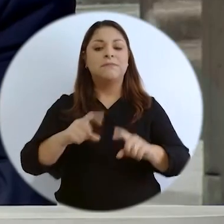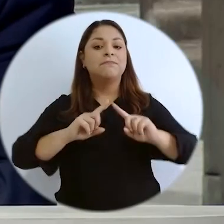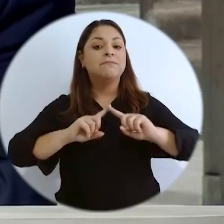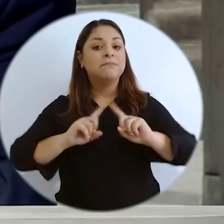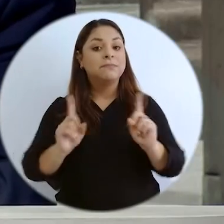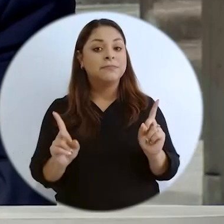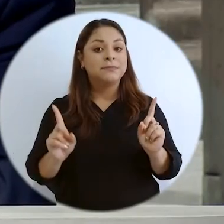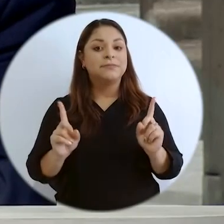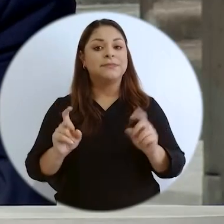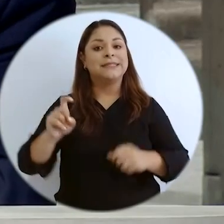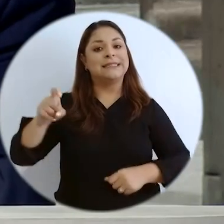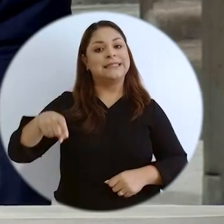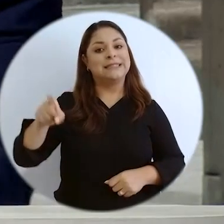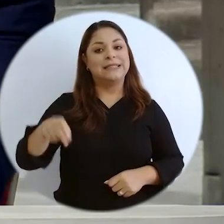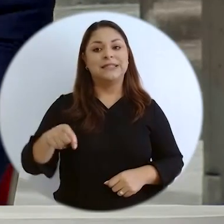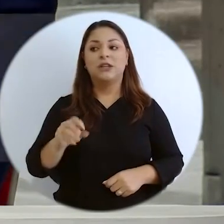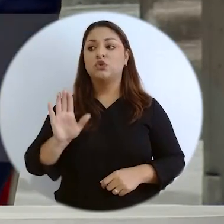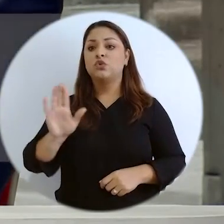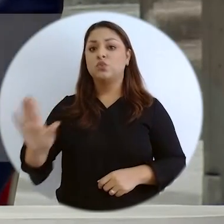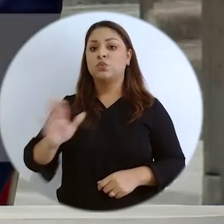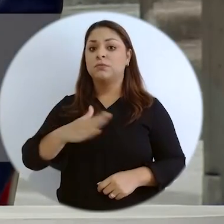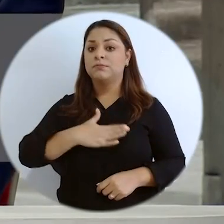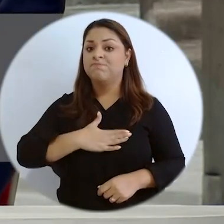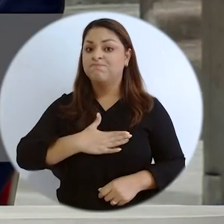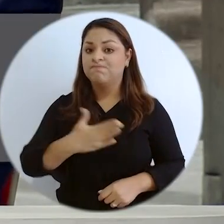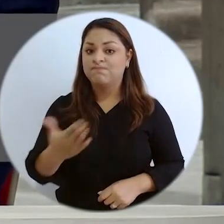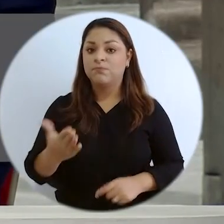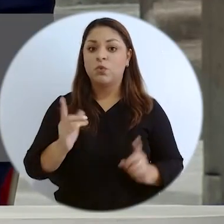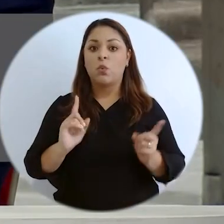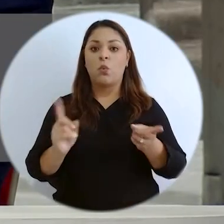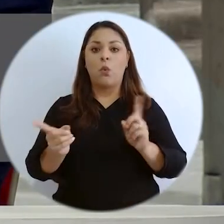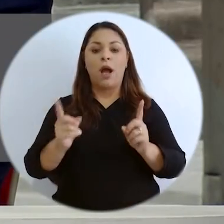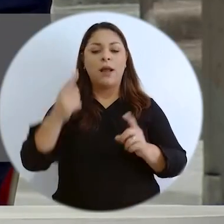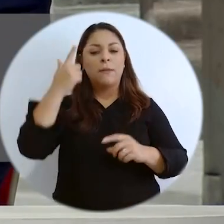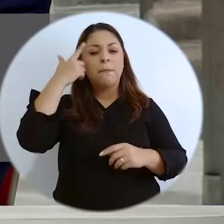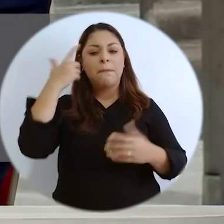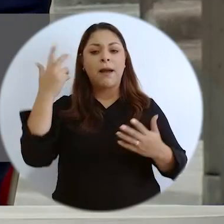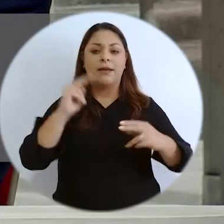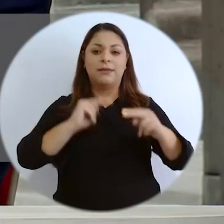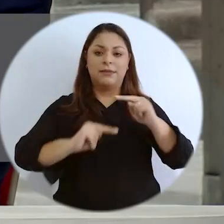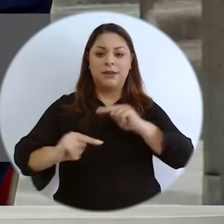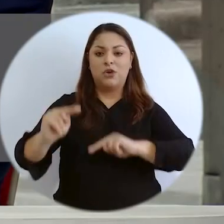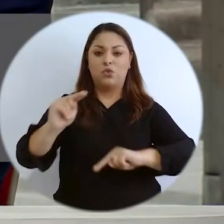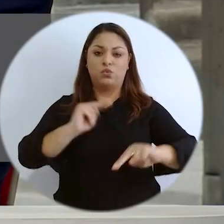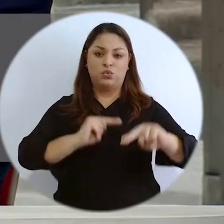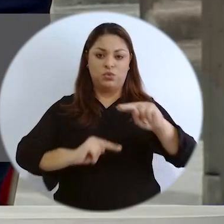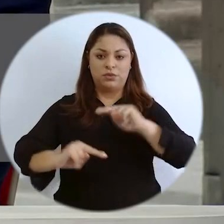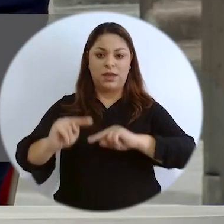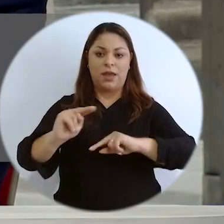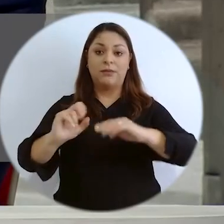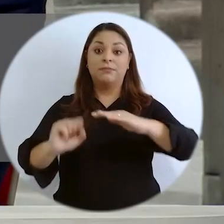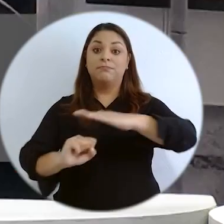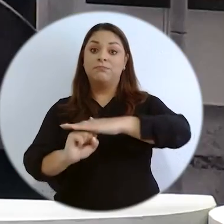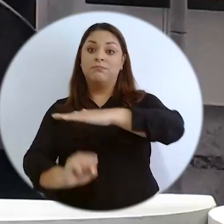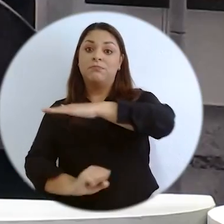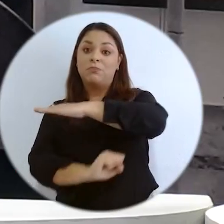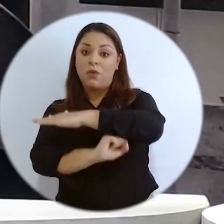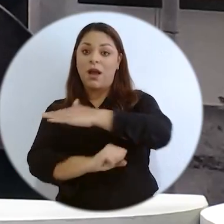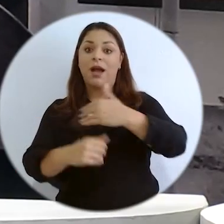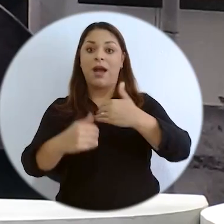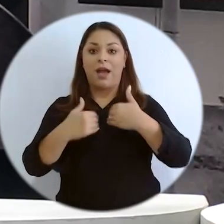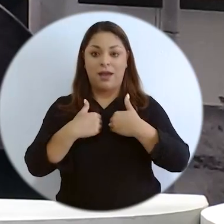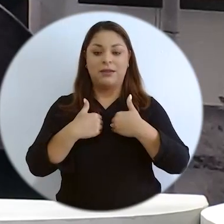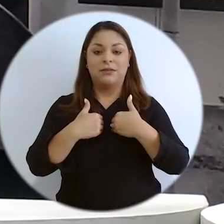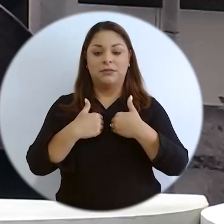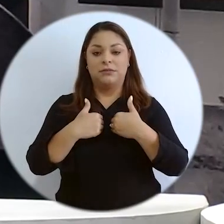potable. Pero tiene que ver entonces también con qué disposición hay para negociar, para establecer puentes, cuando